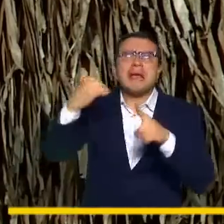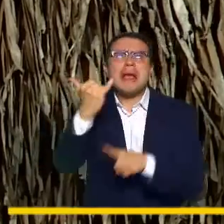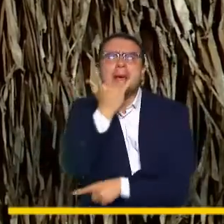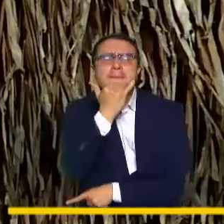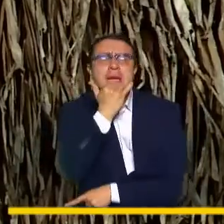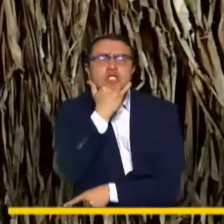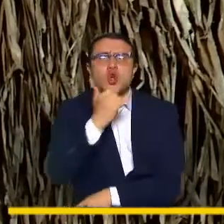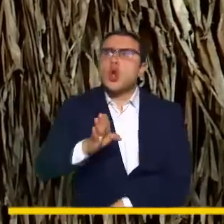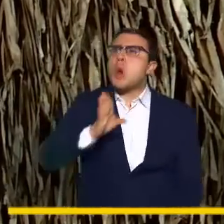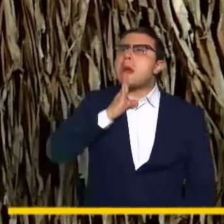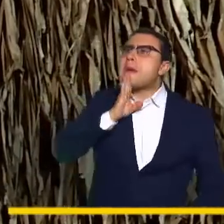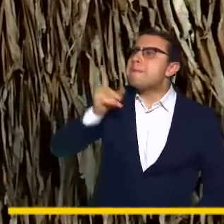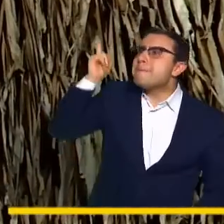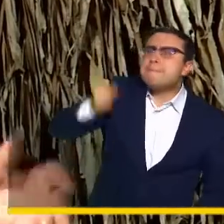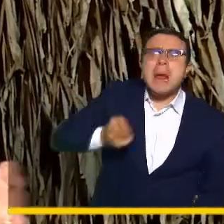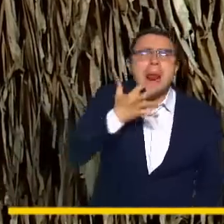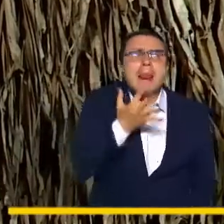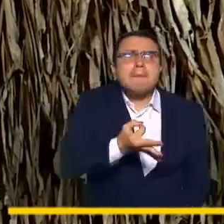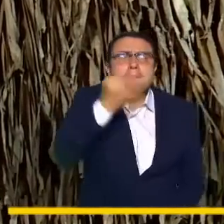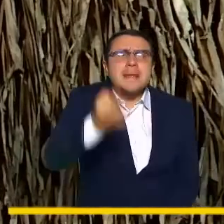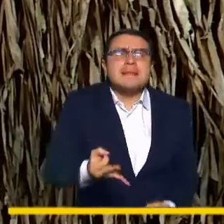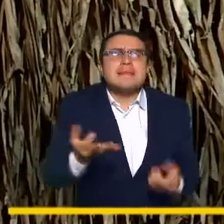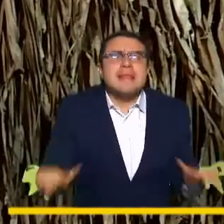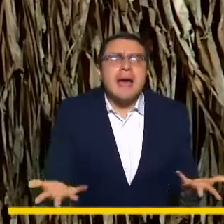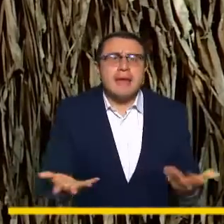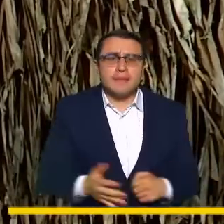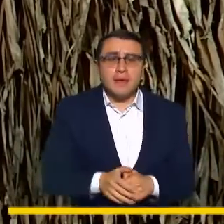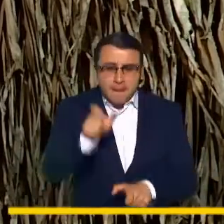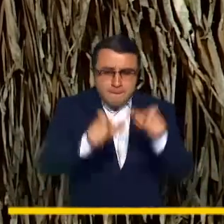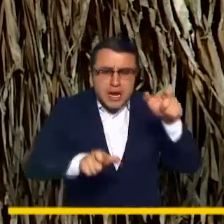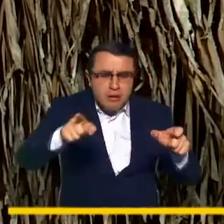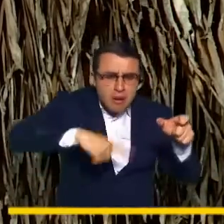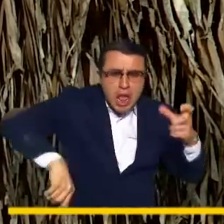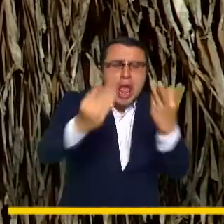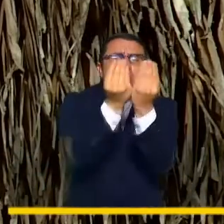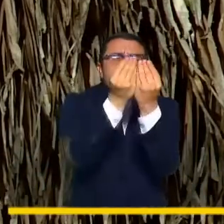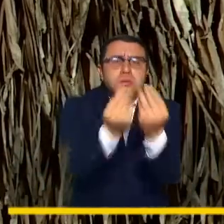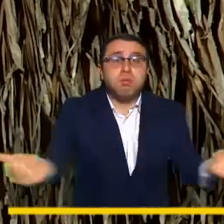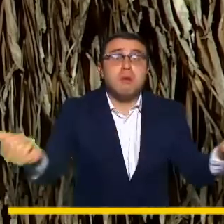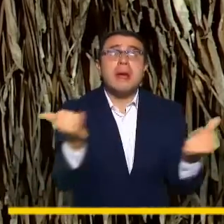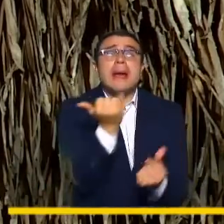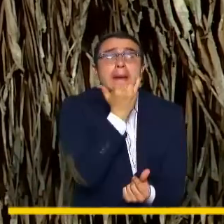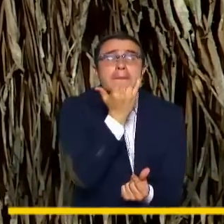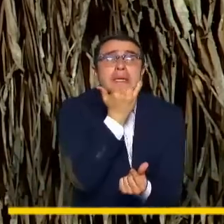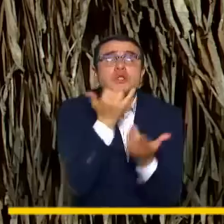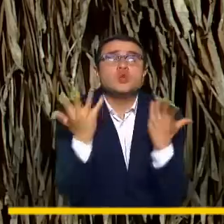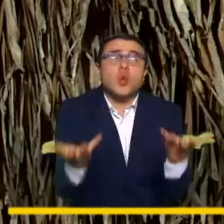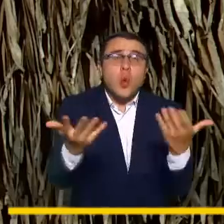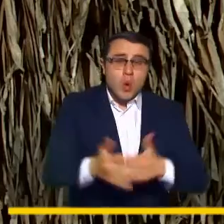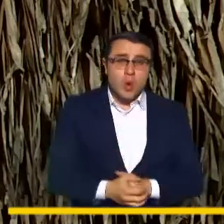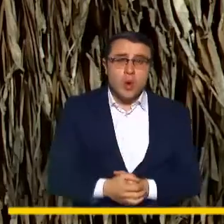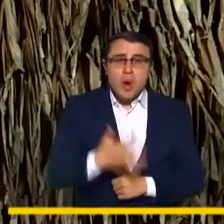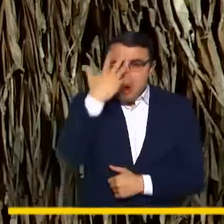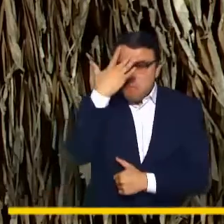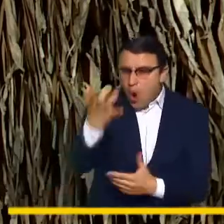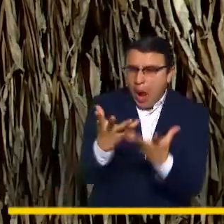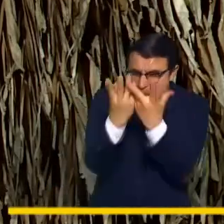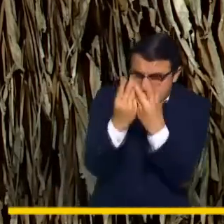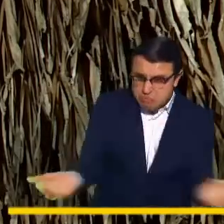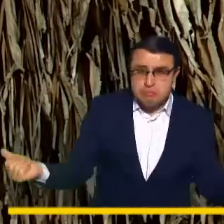dieron las órdenes, qué pasó con los desaparecidos, las desaparecidas, por qué lo hicieron.